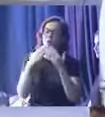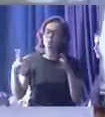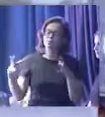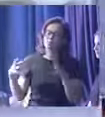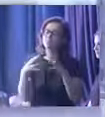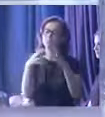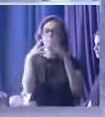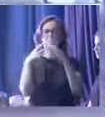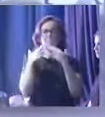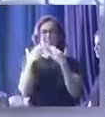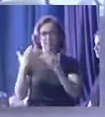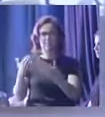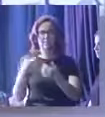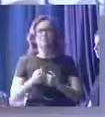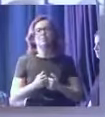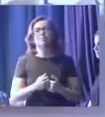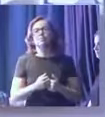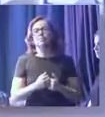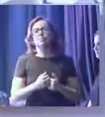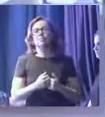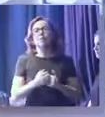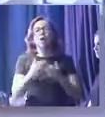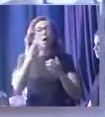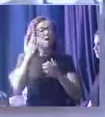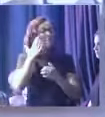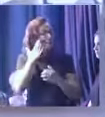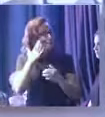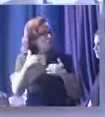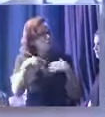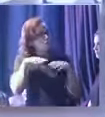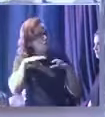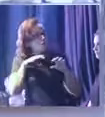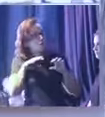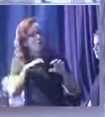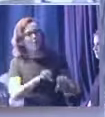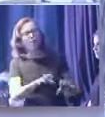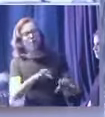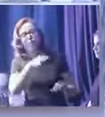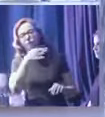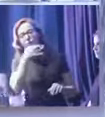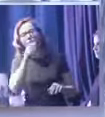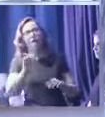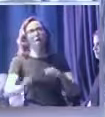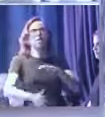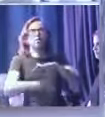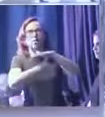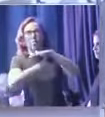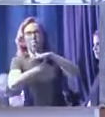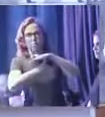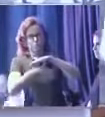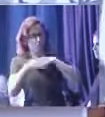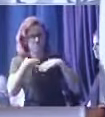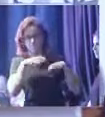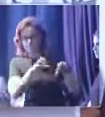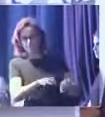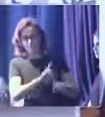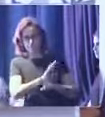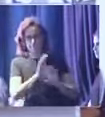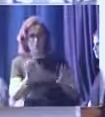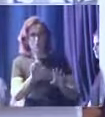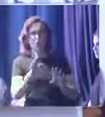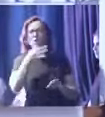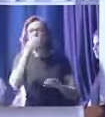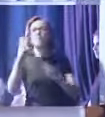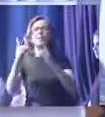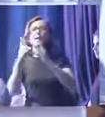saben que yo siempre odié que se hablara de liderazgo cuando se habla del